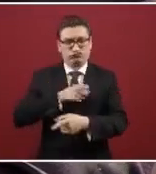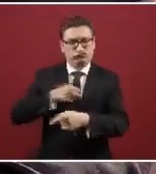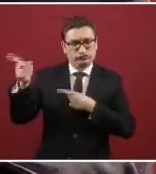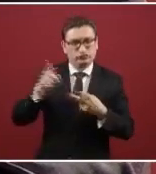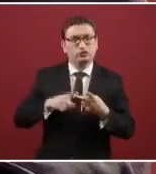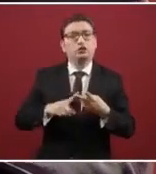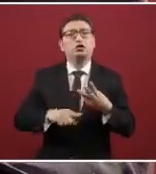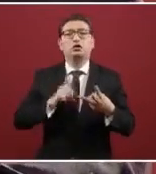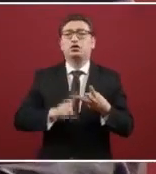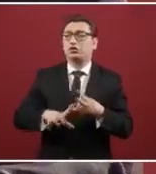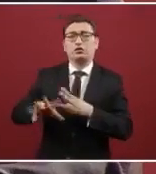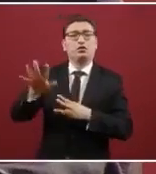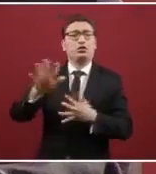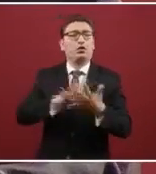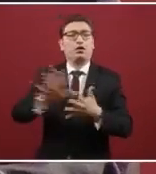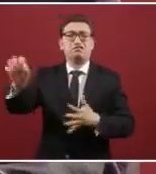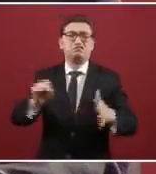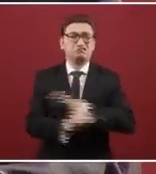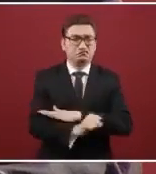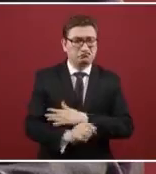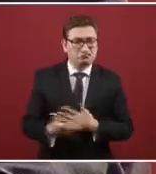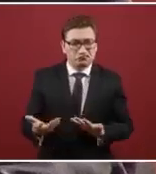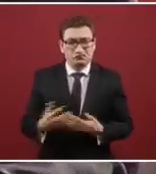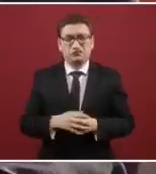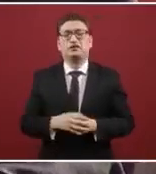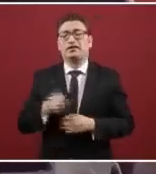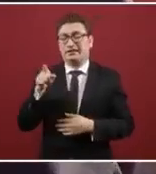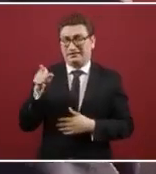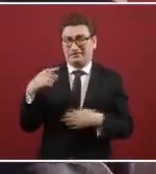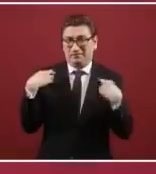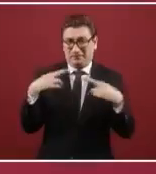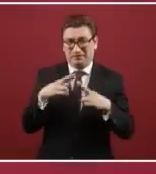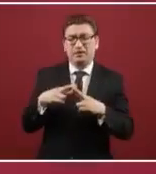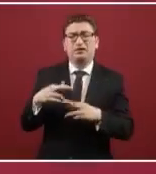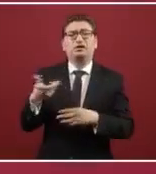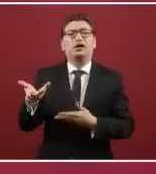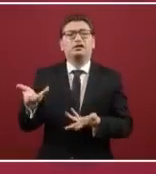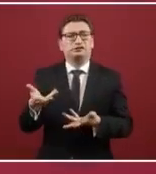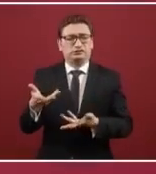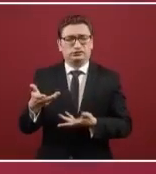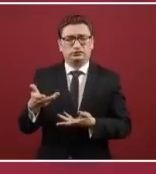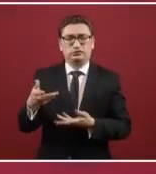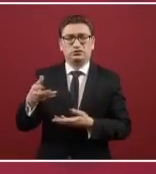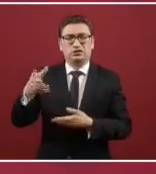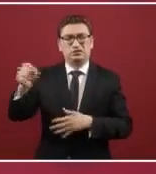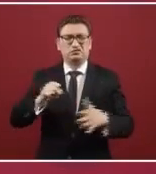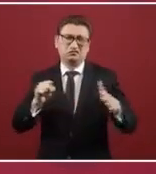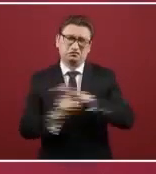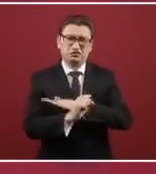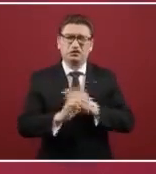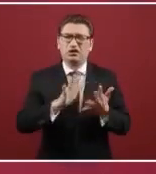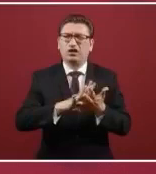Lo metieron a la cárcel. Lo llevaron a estas